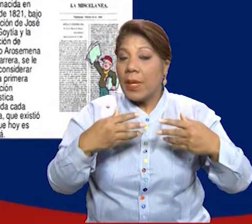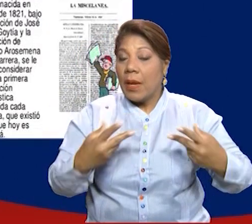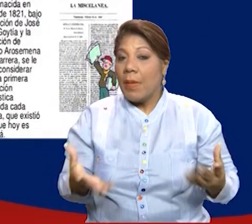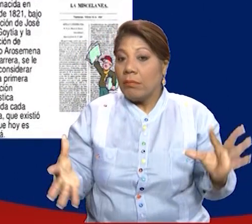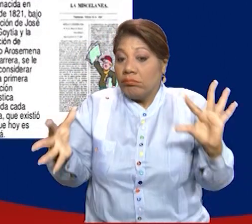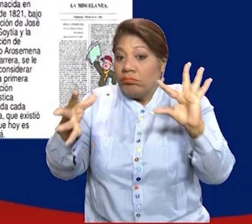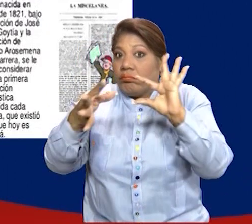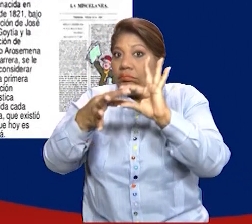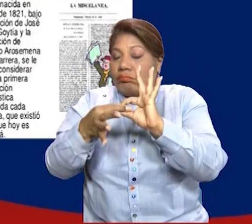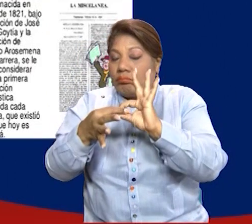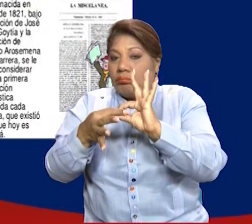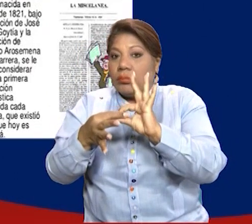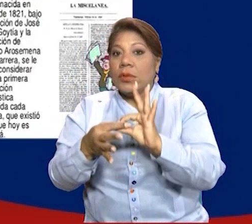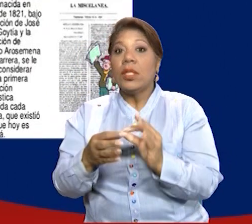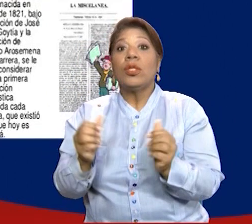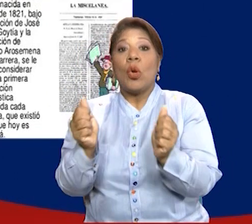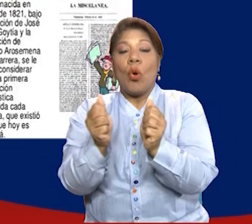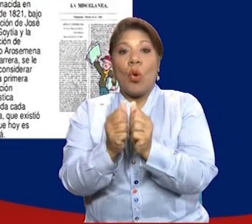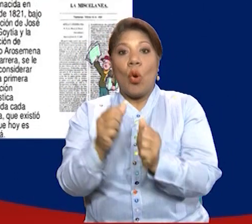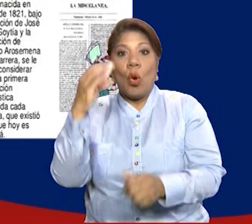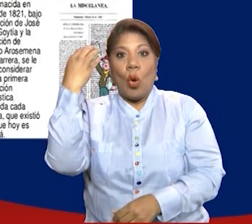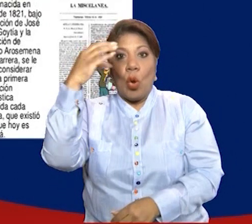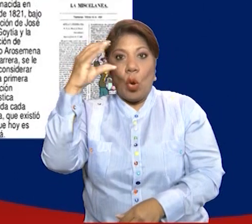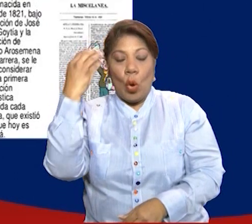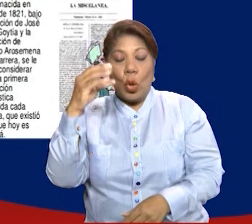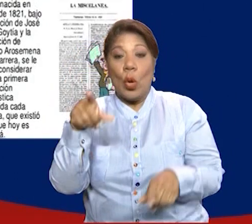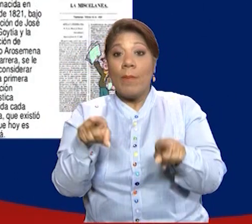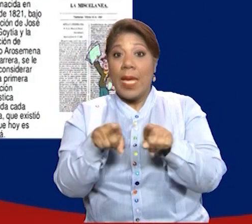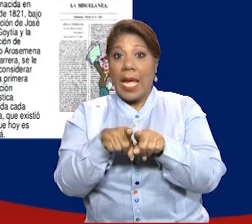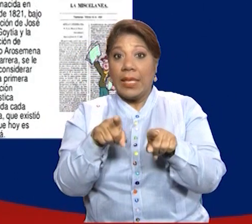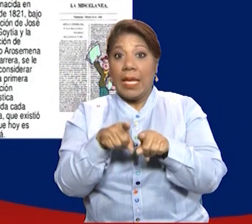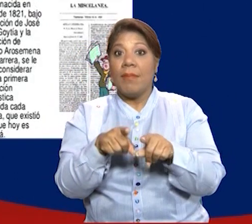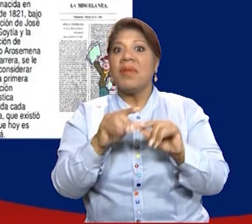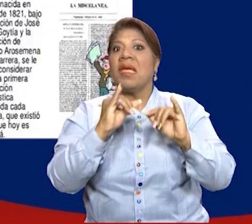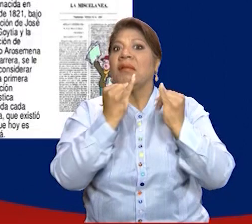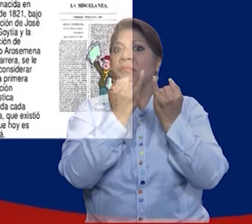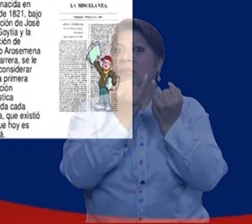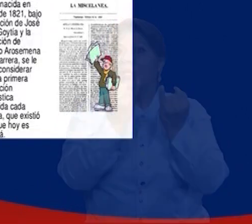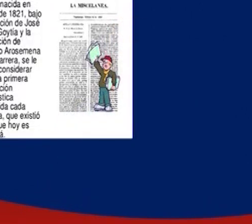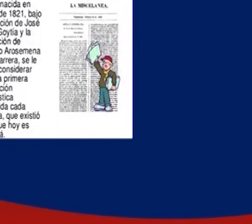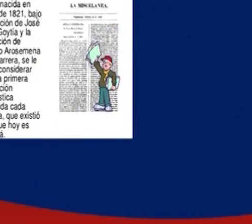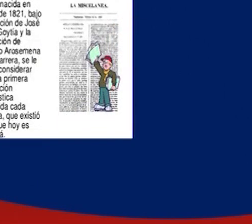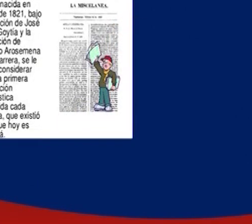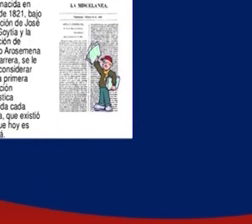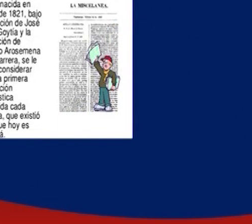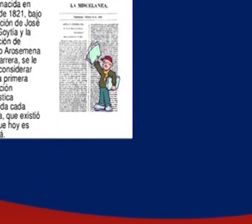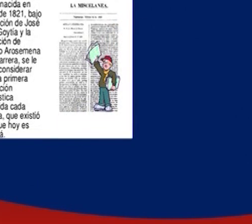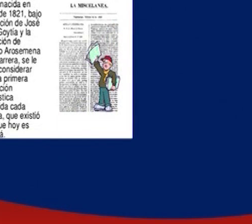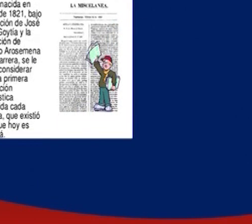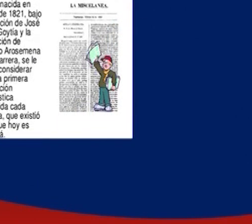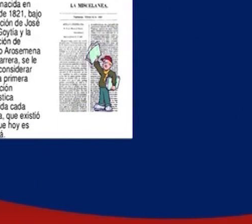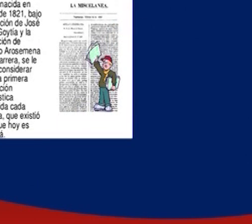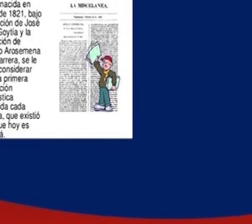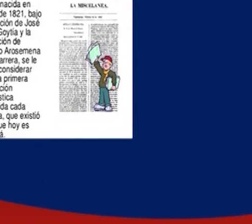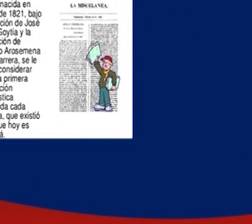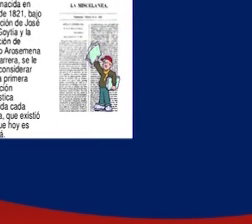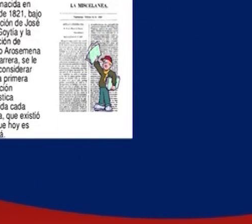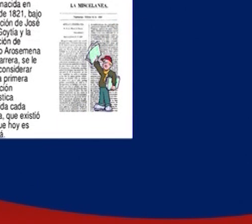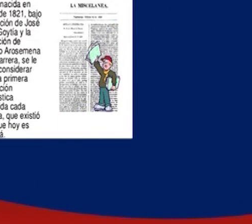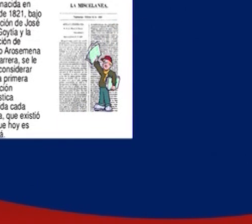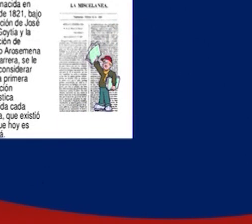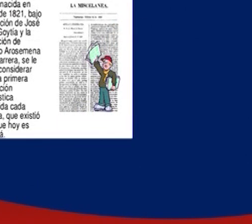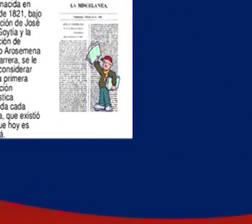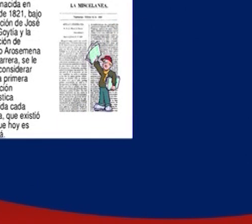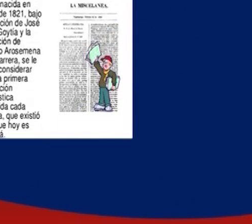ellos. Pero ellos también, Nueva Granada perteneció a España. ¡Wow, Zoila! Chicos, seguimos con la